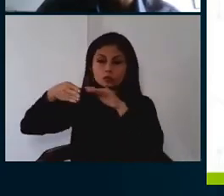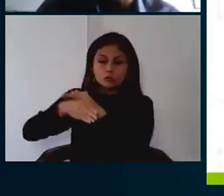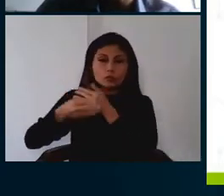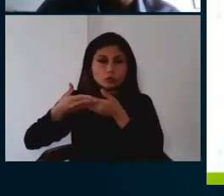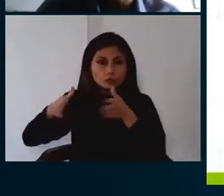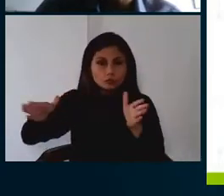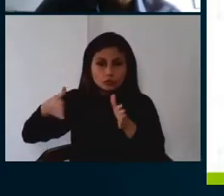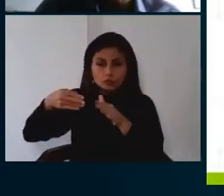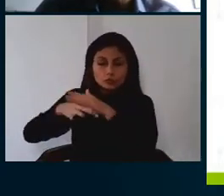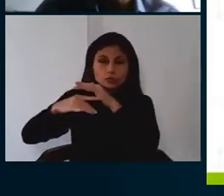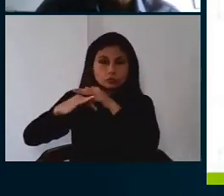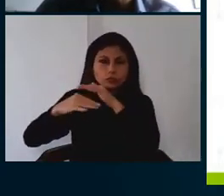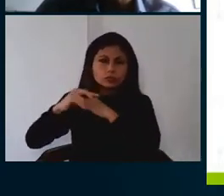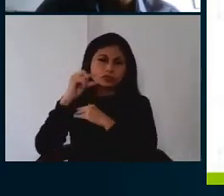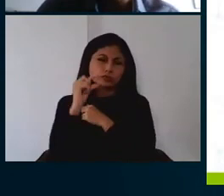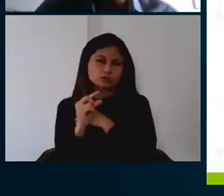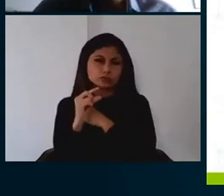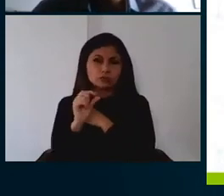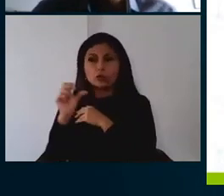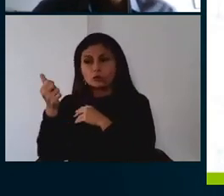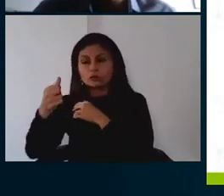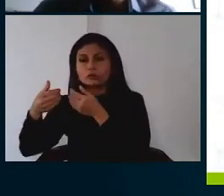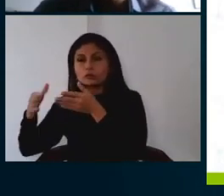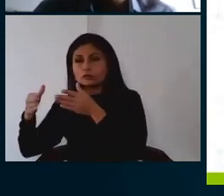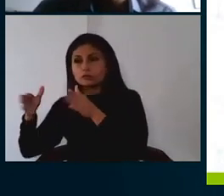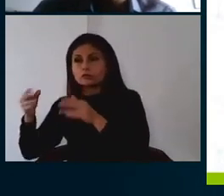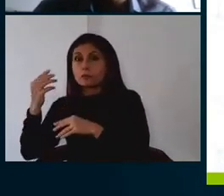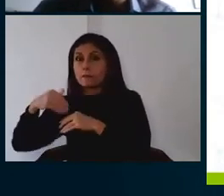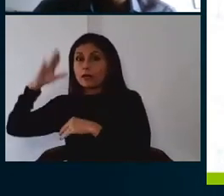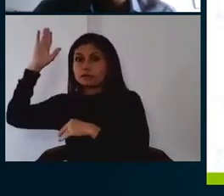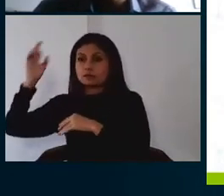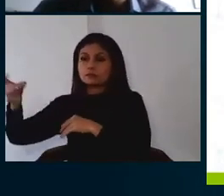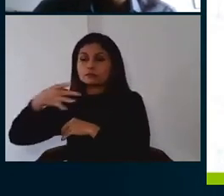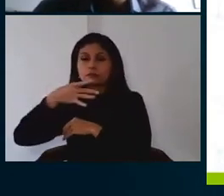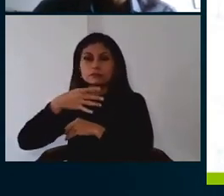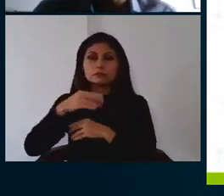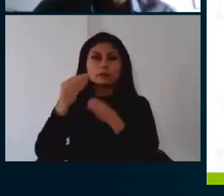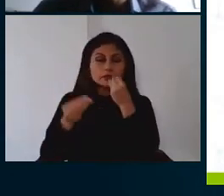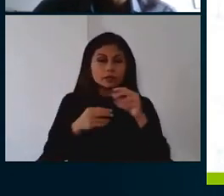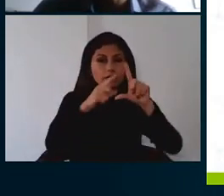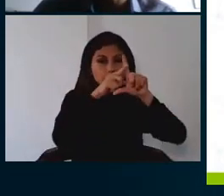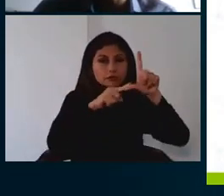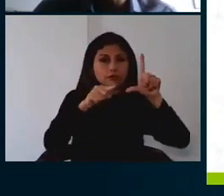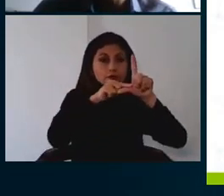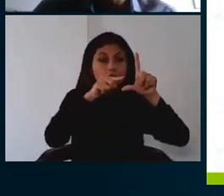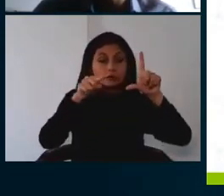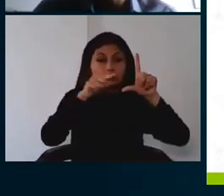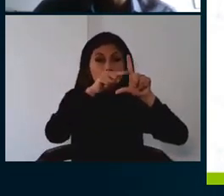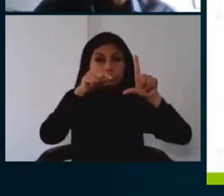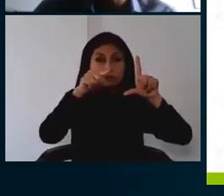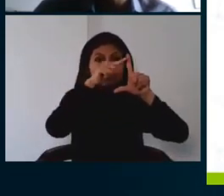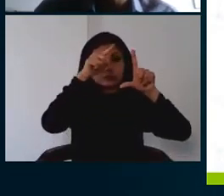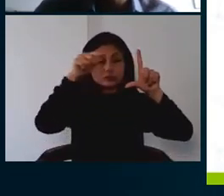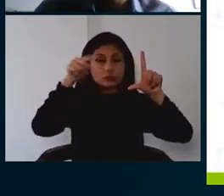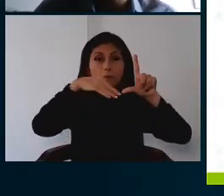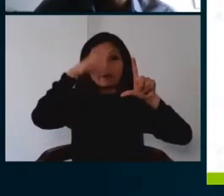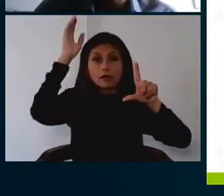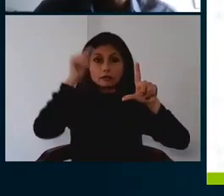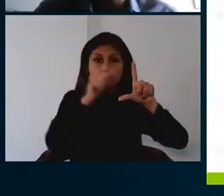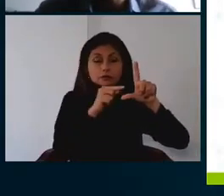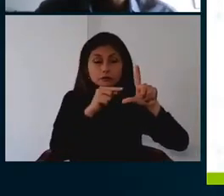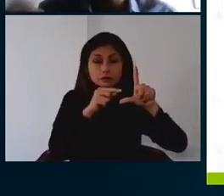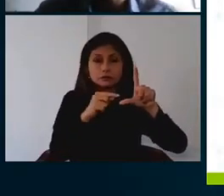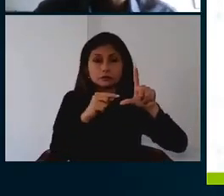de los otros dos. ¿Cuánto? Bueno, pues como se puede ver es una diferencia significativa cuando lo ideal,